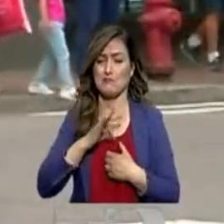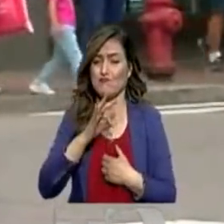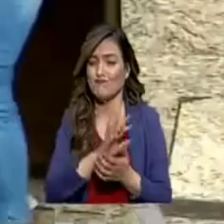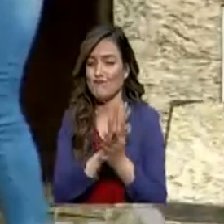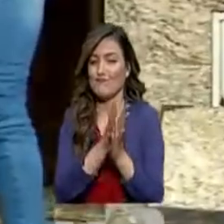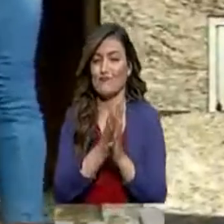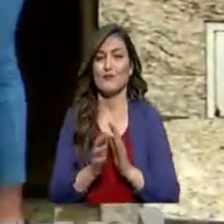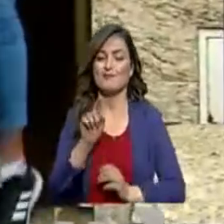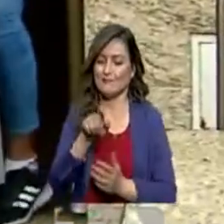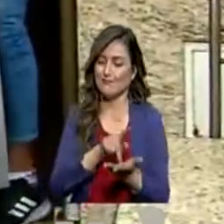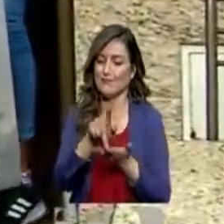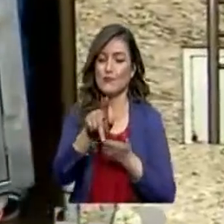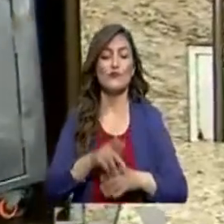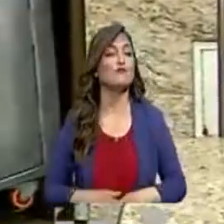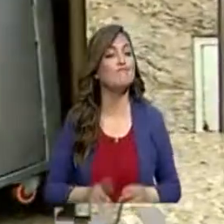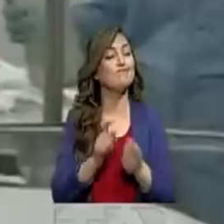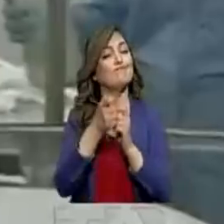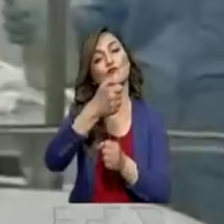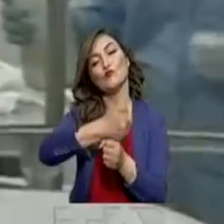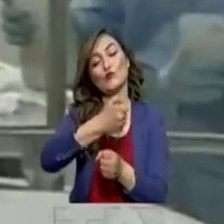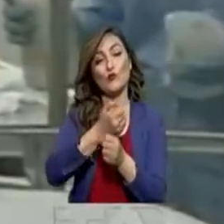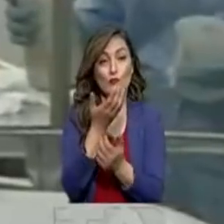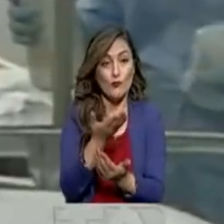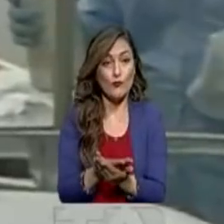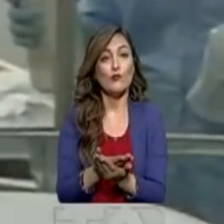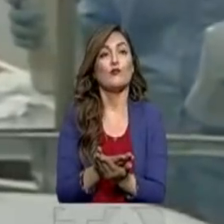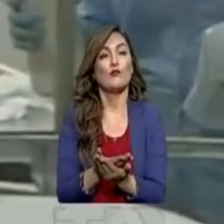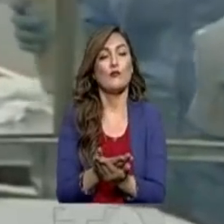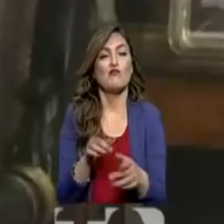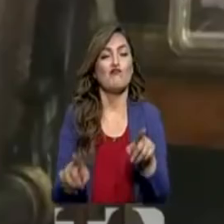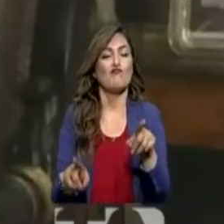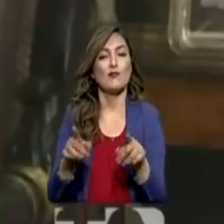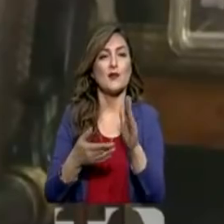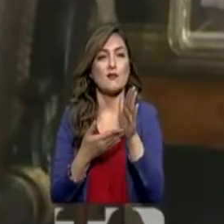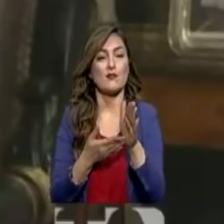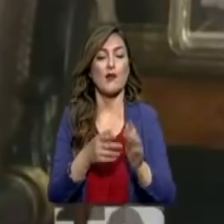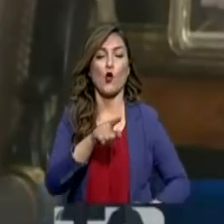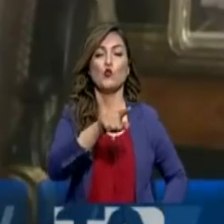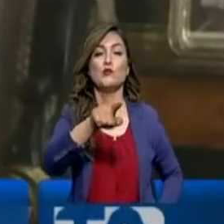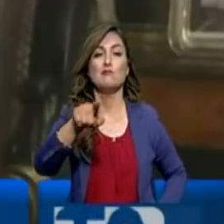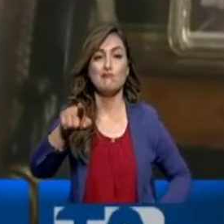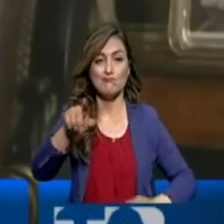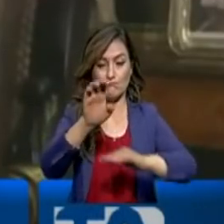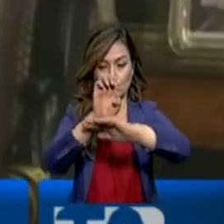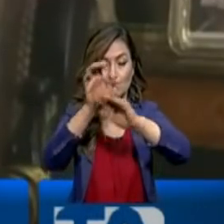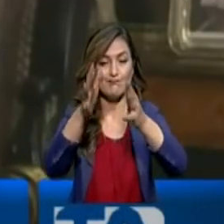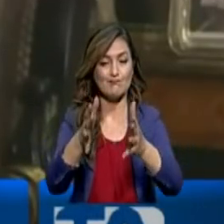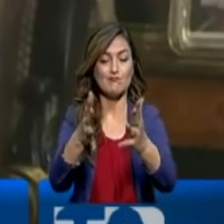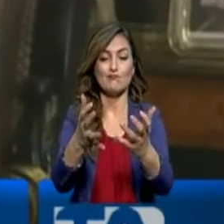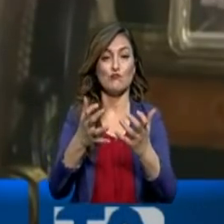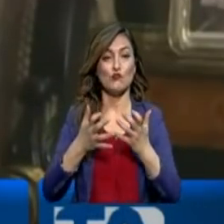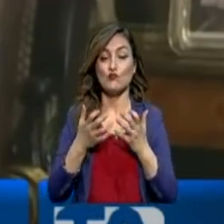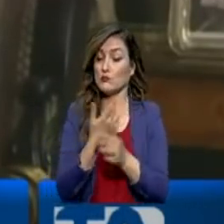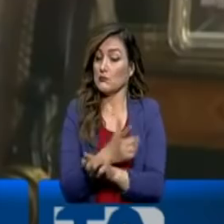la pandemia. En cuanto a los cambios laborales, se plantea un régimen alternativo. Serán ustedes ecuatorianos quienes en